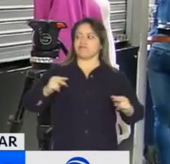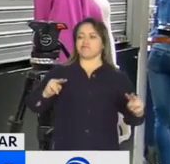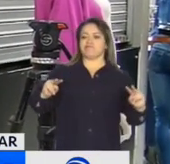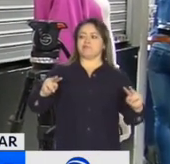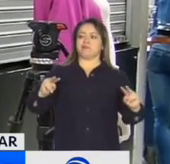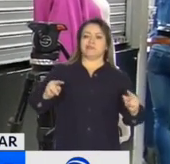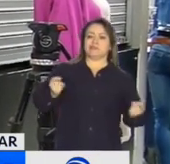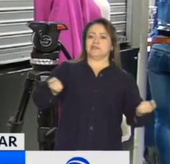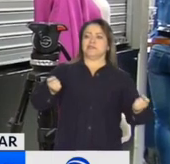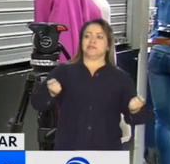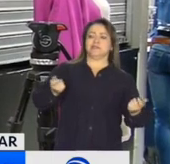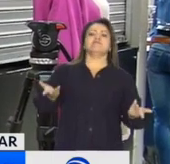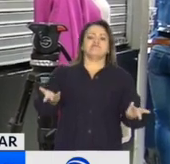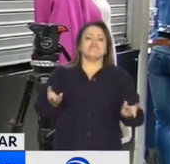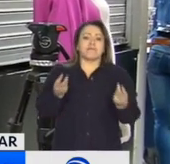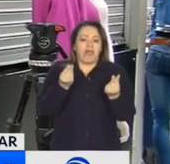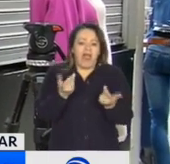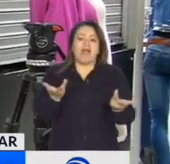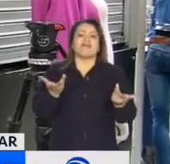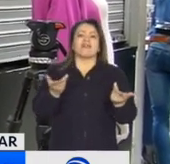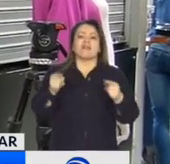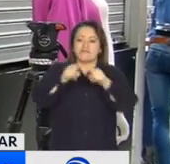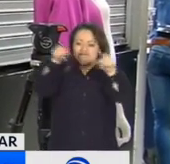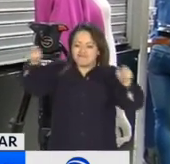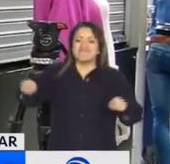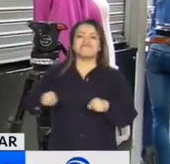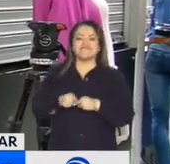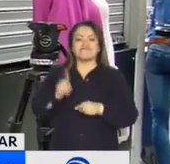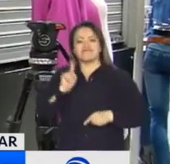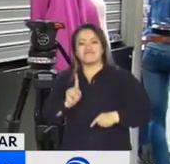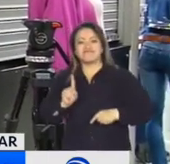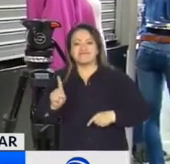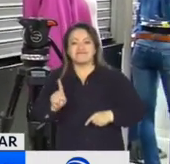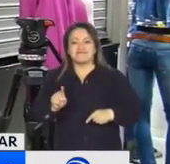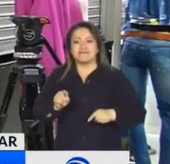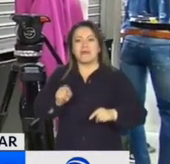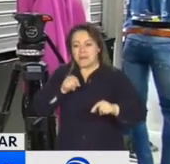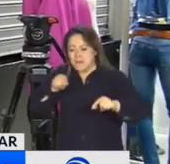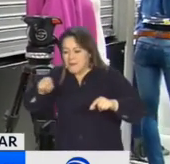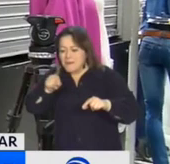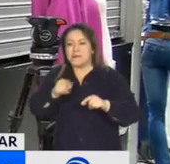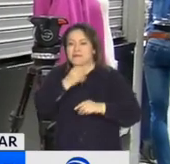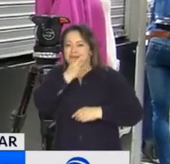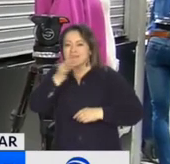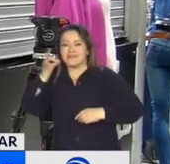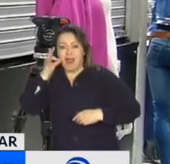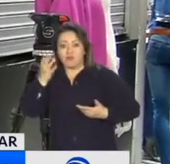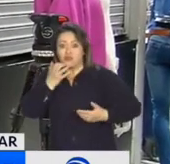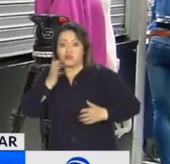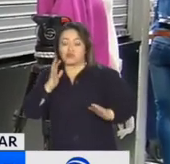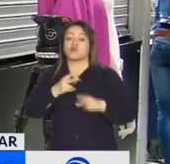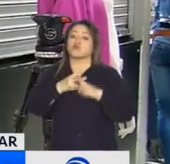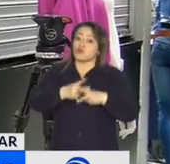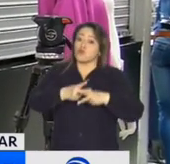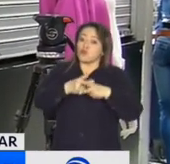Es por eso que al manejar dinero en las diferentes situaciones que se nos puedan presentar, como lo son directamente en